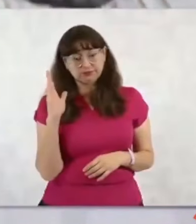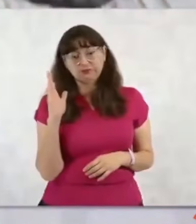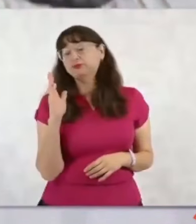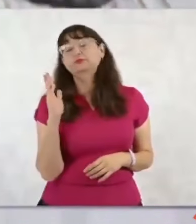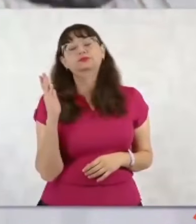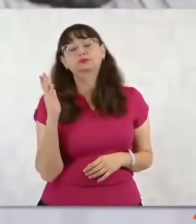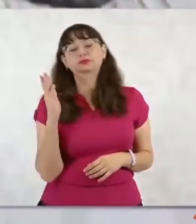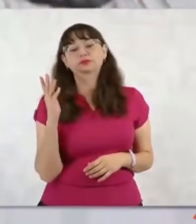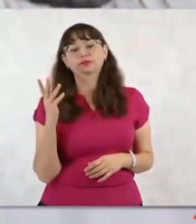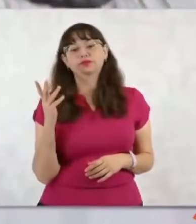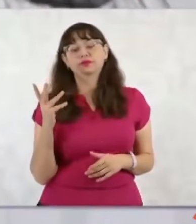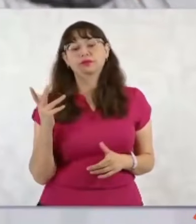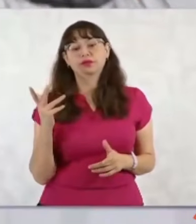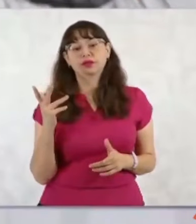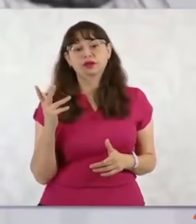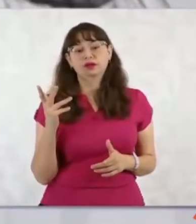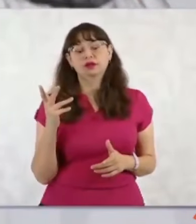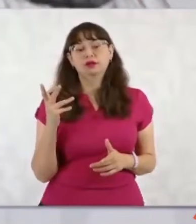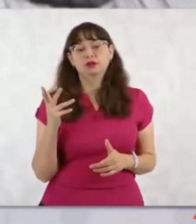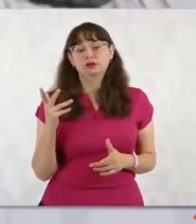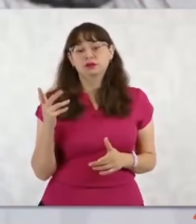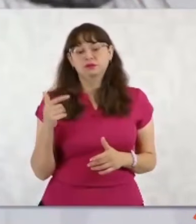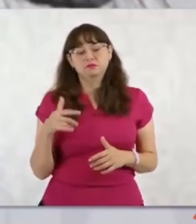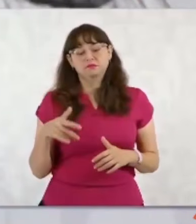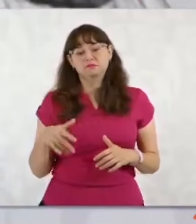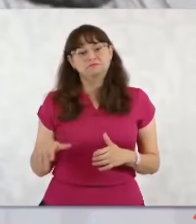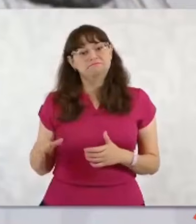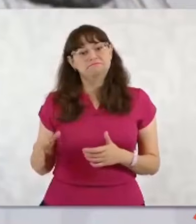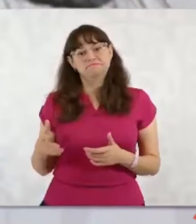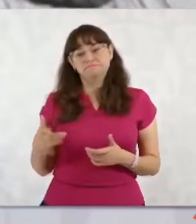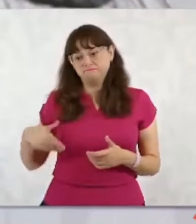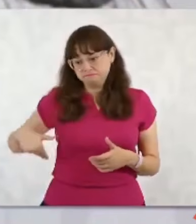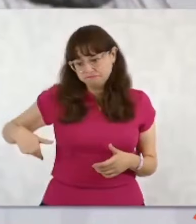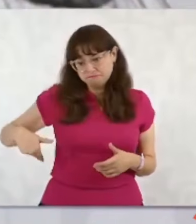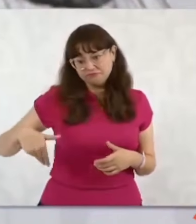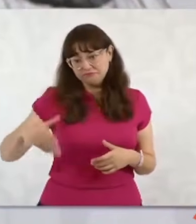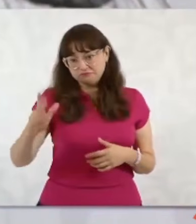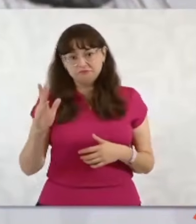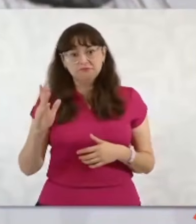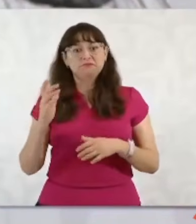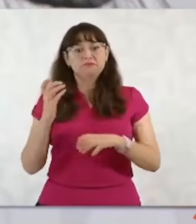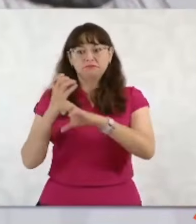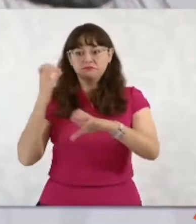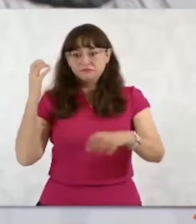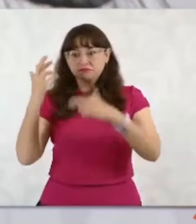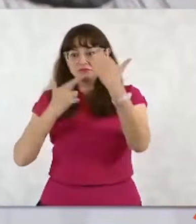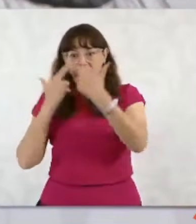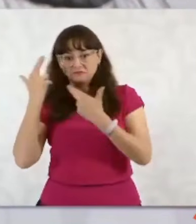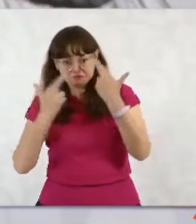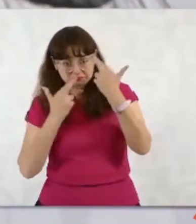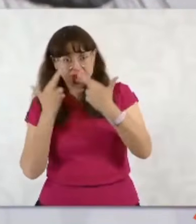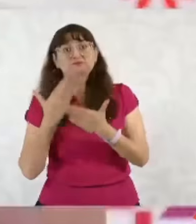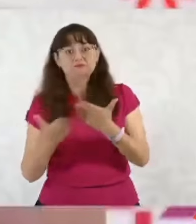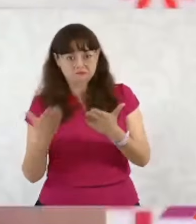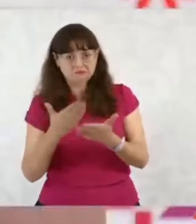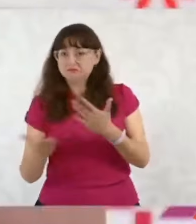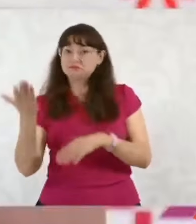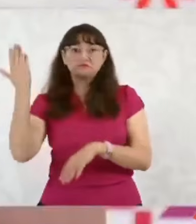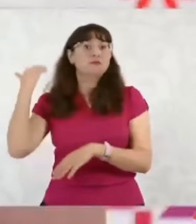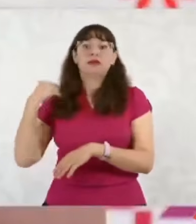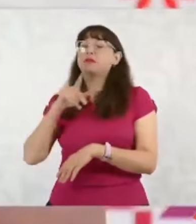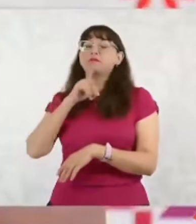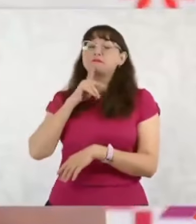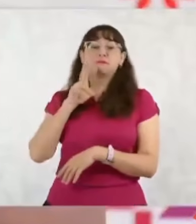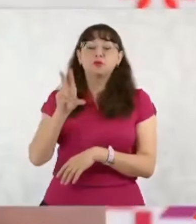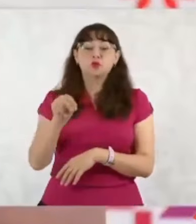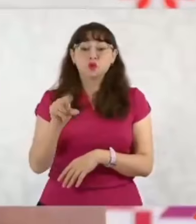de retorno, lleva algo y va de retorno, cómo ahora se revisan, como antes no se revisaban. En